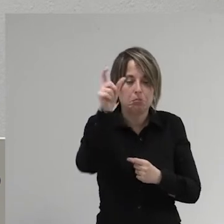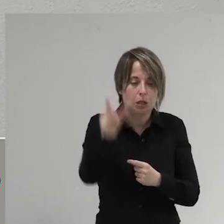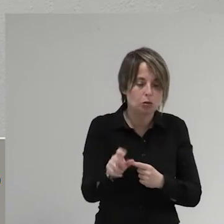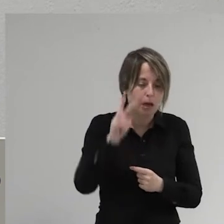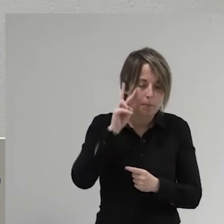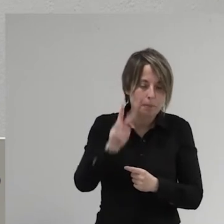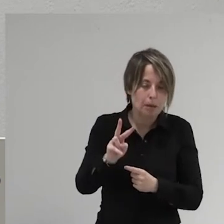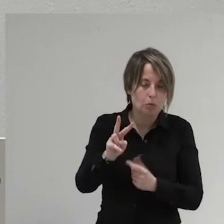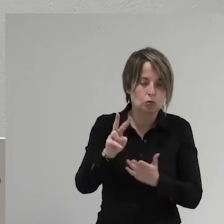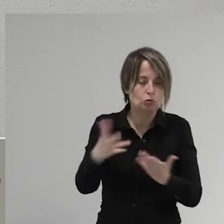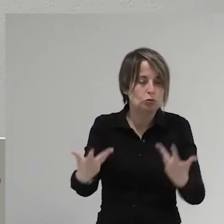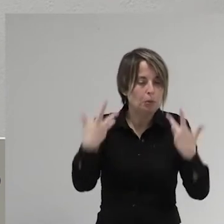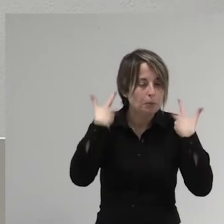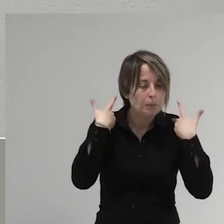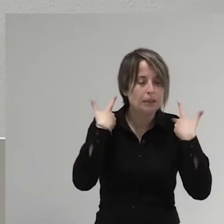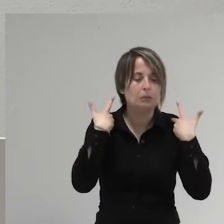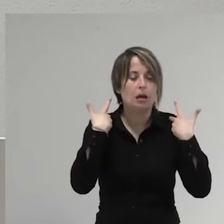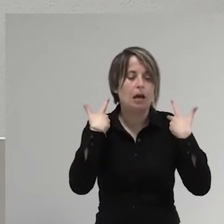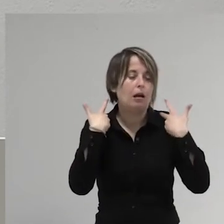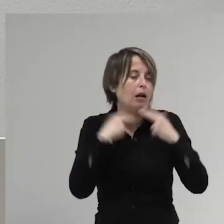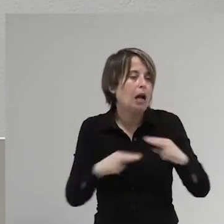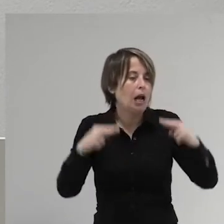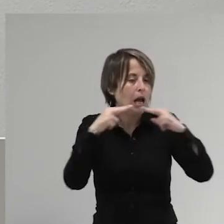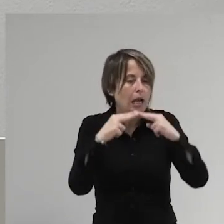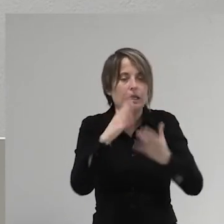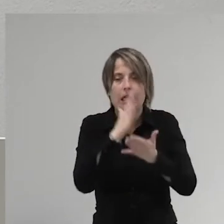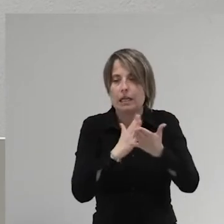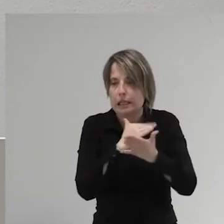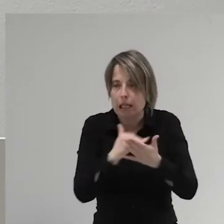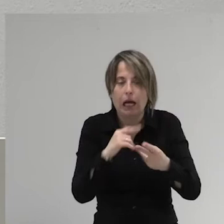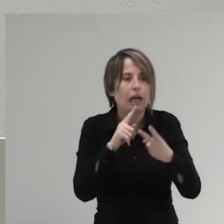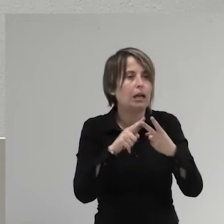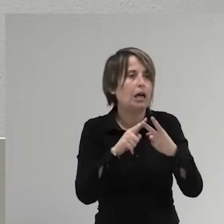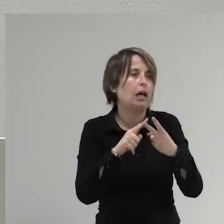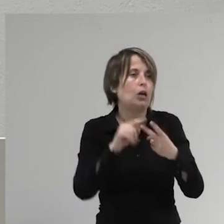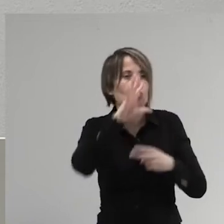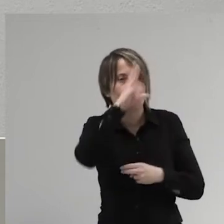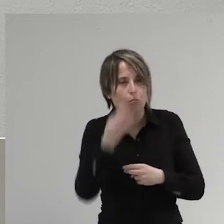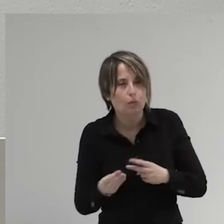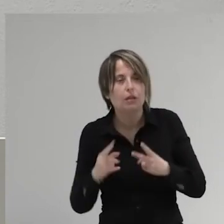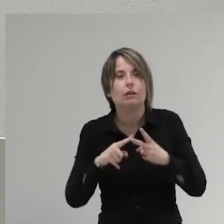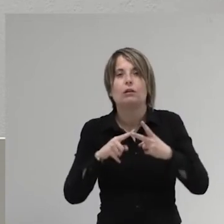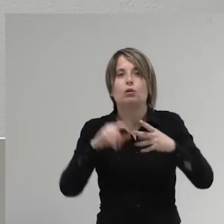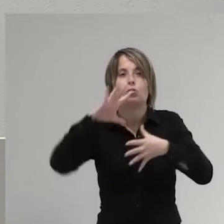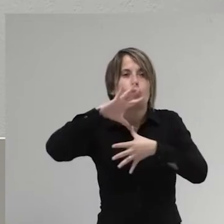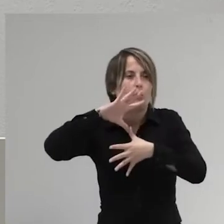atravesado por clase, raza, población gitana, población sudamericana, africana,